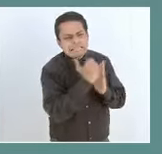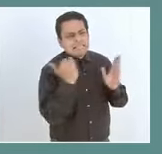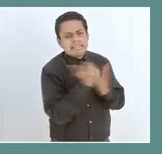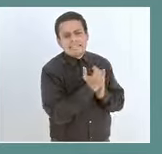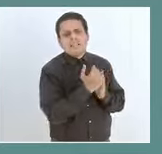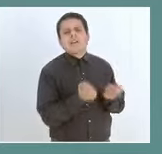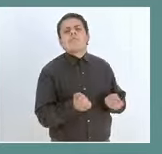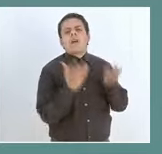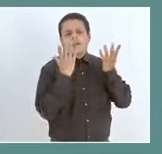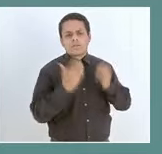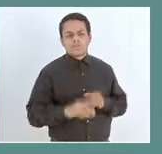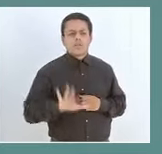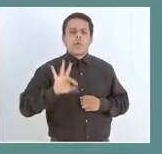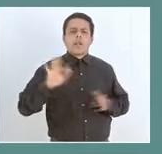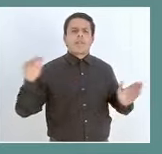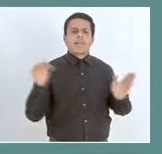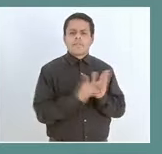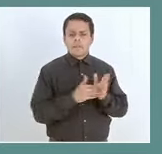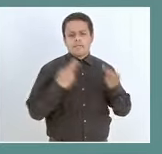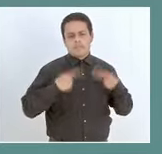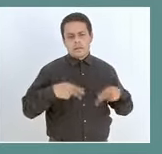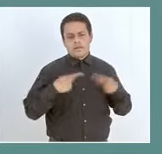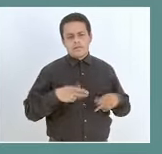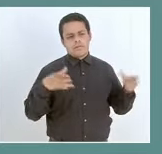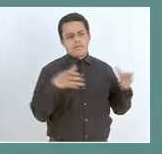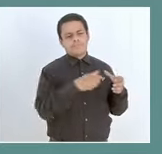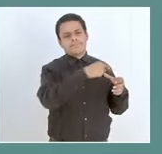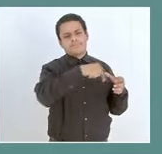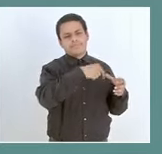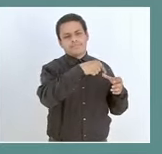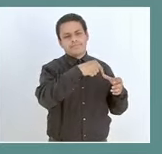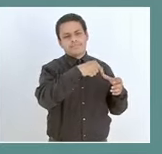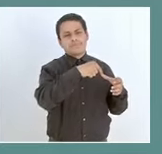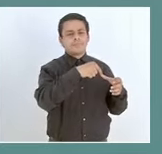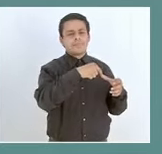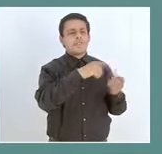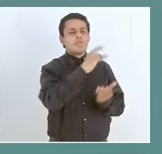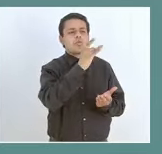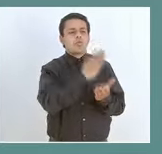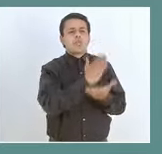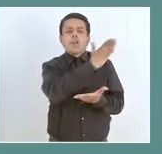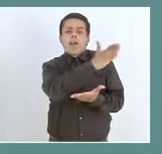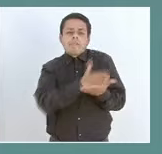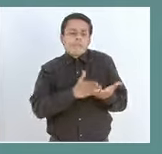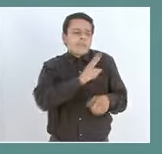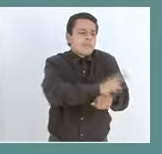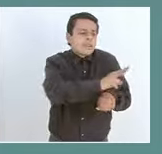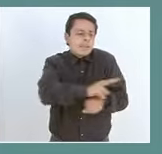fueron 40,000 elementos y operativos solo la mitad,